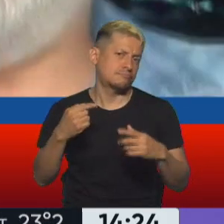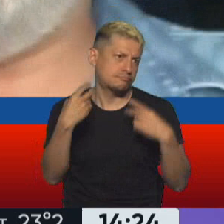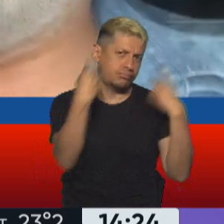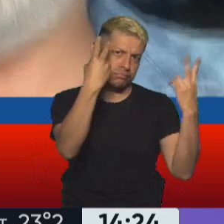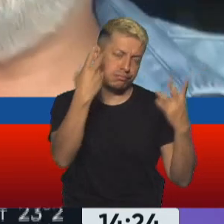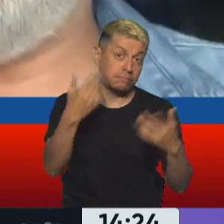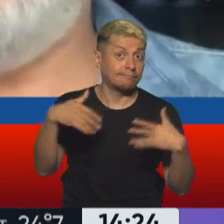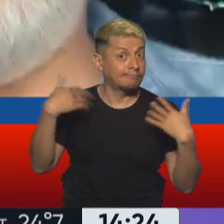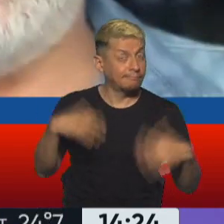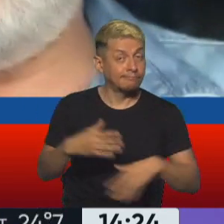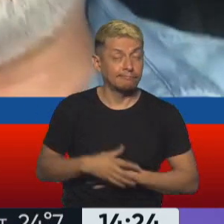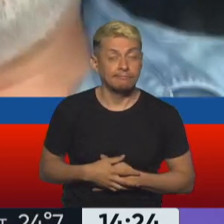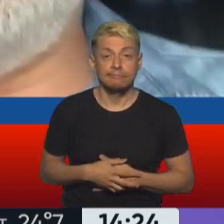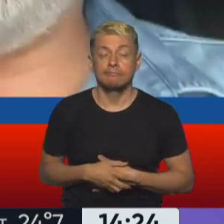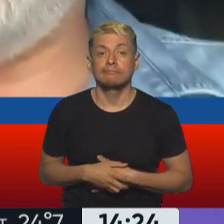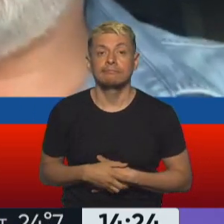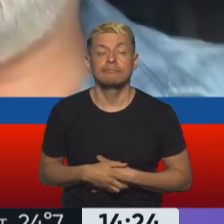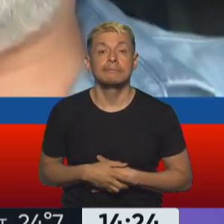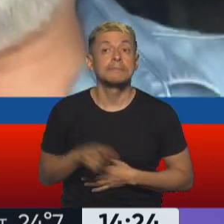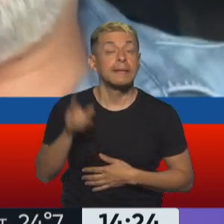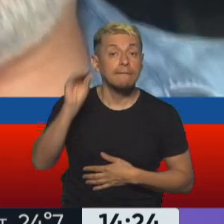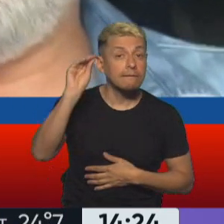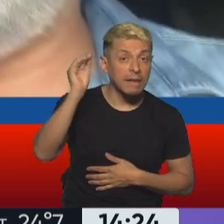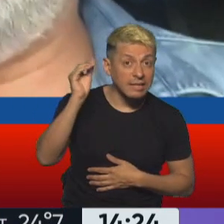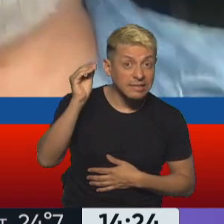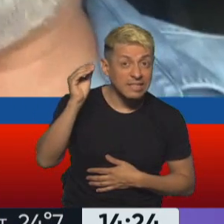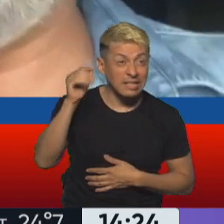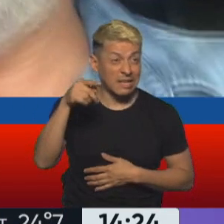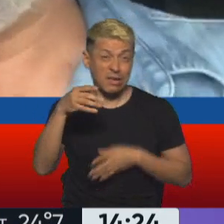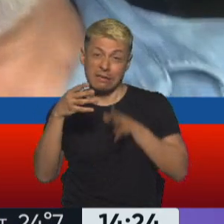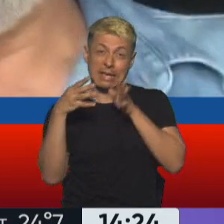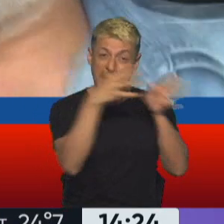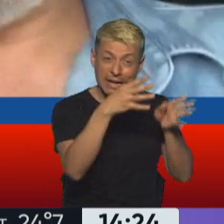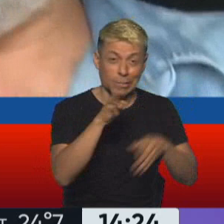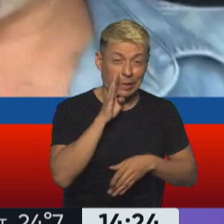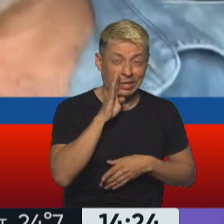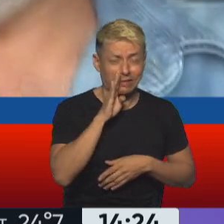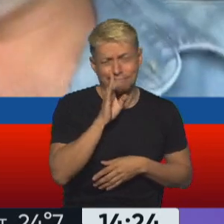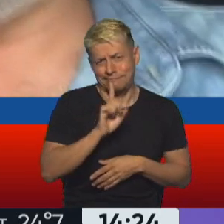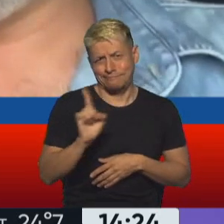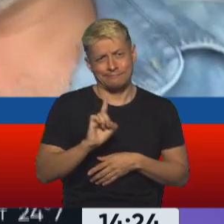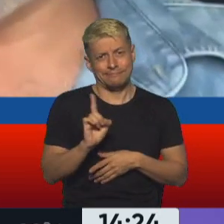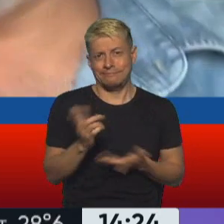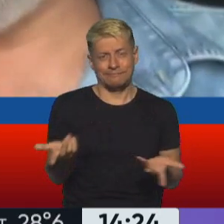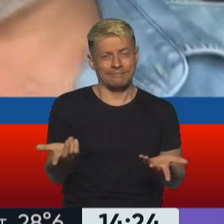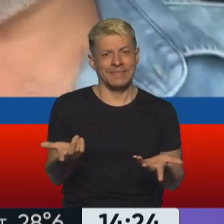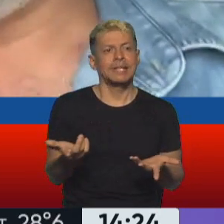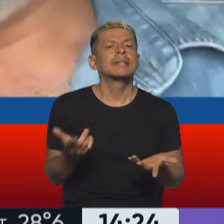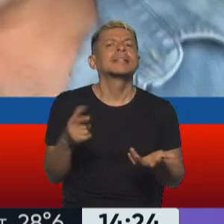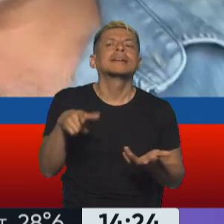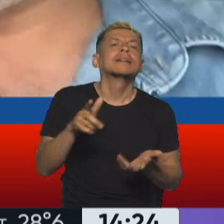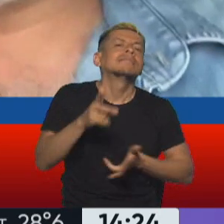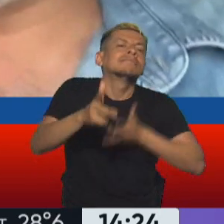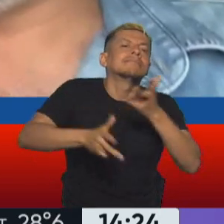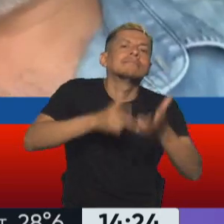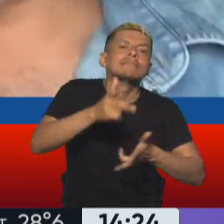sorprendente, porque Brasil no va, yo creo, tener condición de entrar en una guerra con los Estados Unidos. Entonces, este tipo de conversación tiene